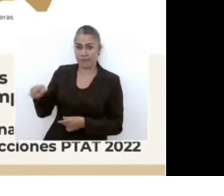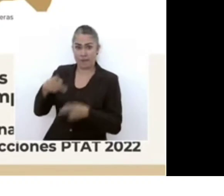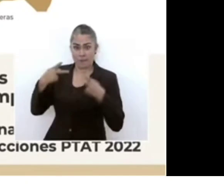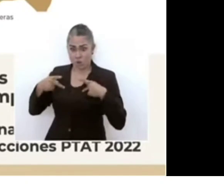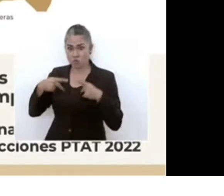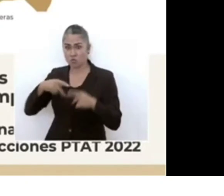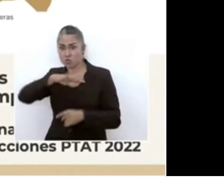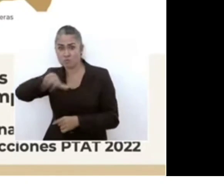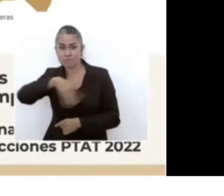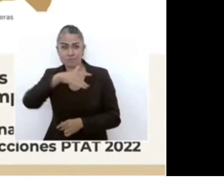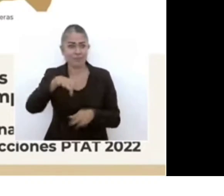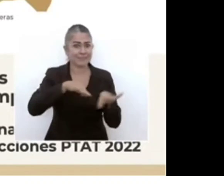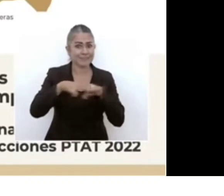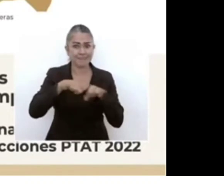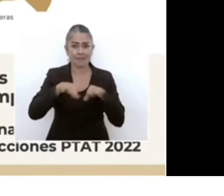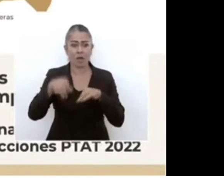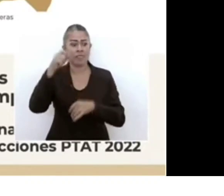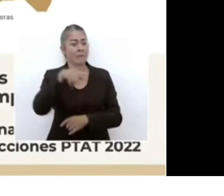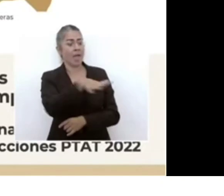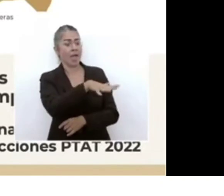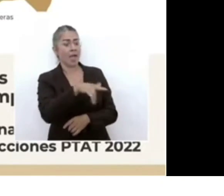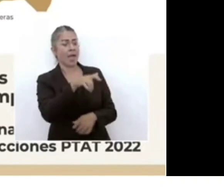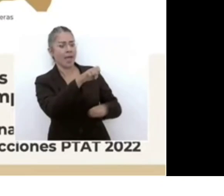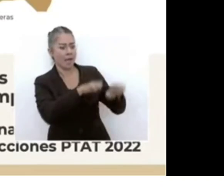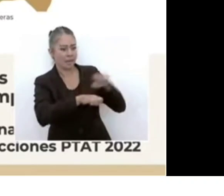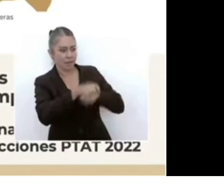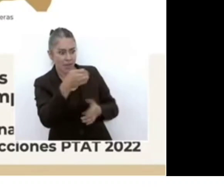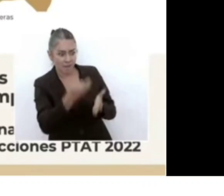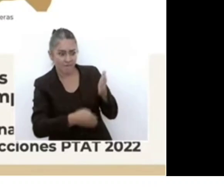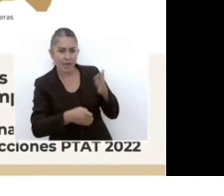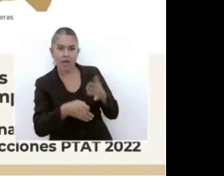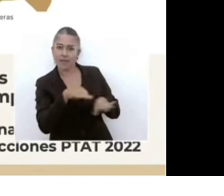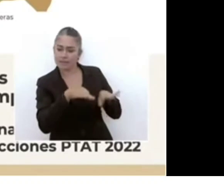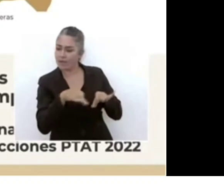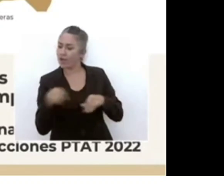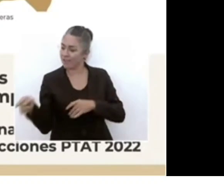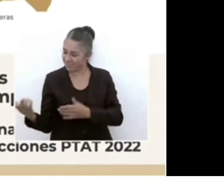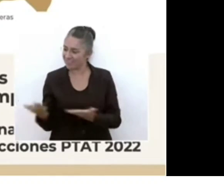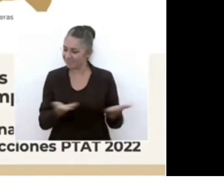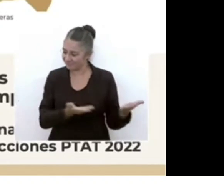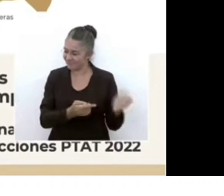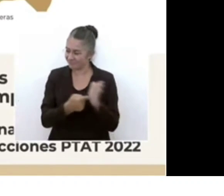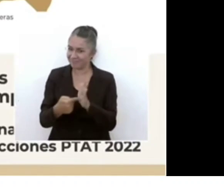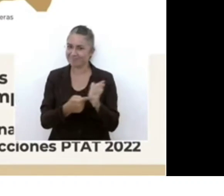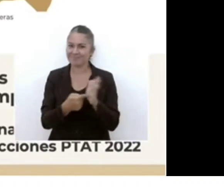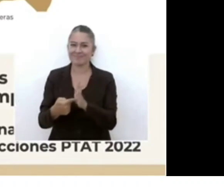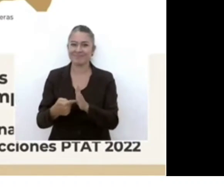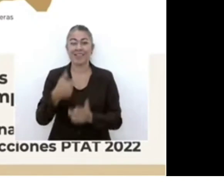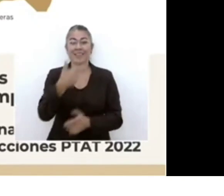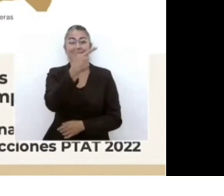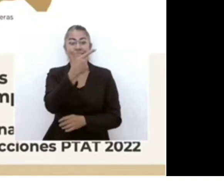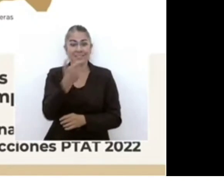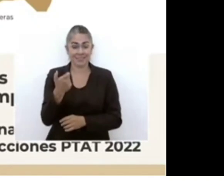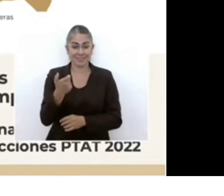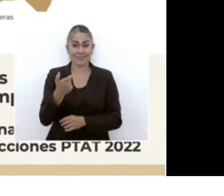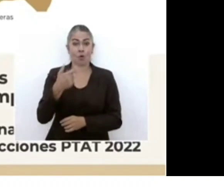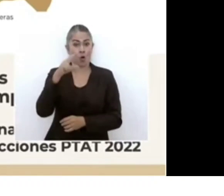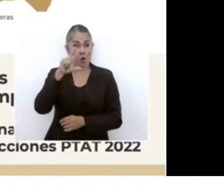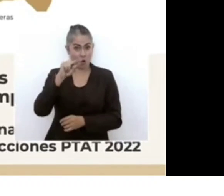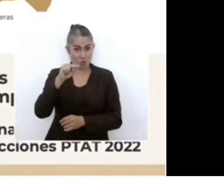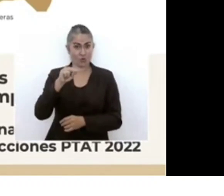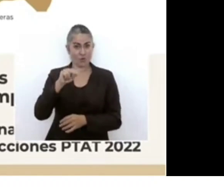empleo y también empresas que tienen vacantes. Actualmente estamos ofertando 780 en el